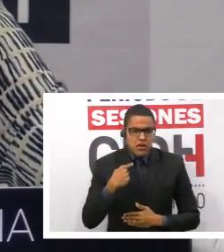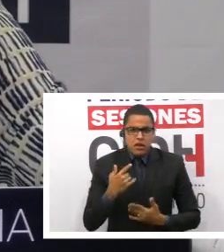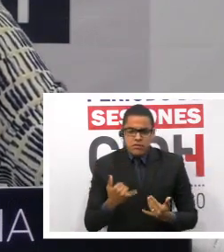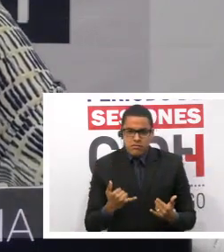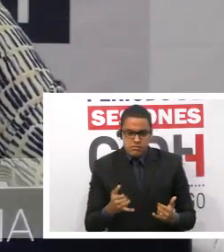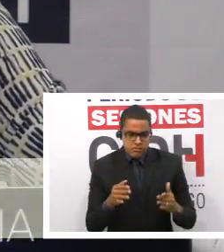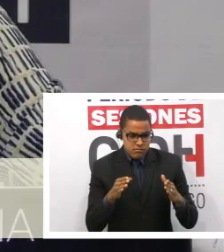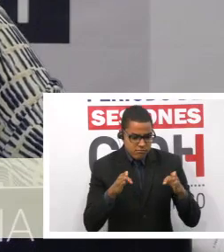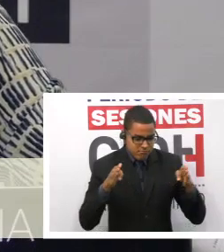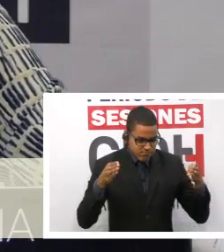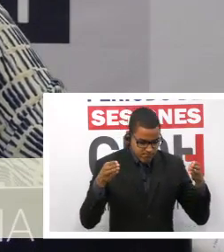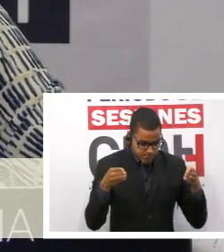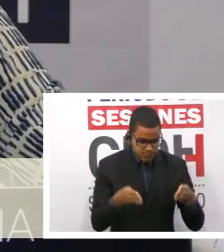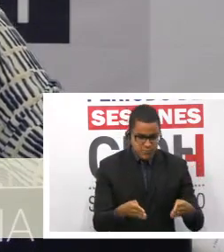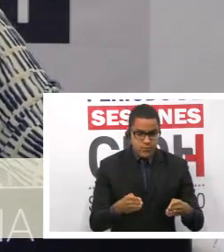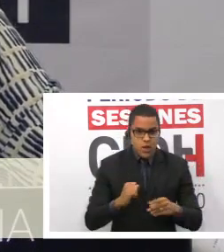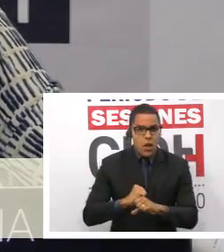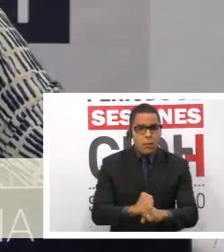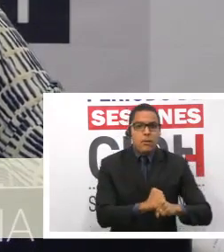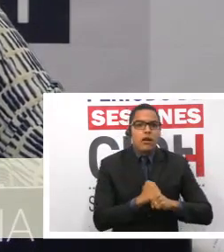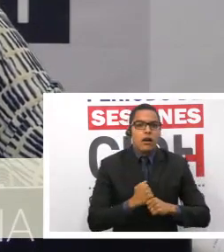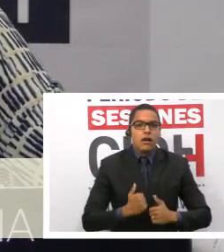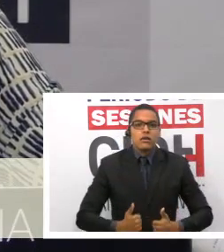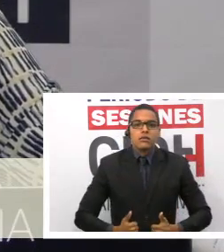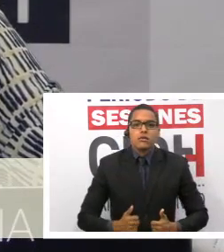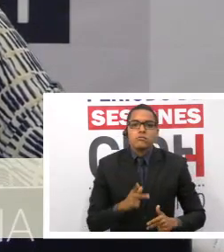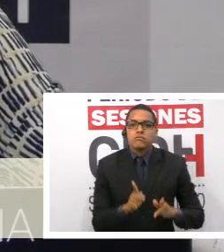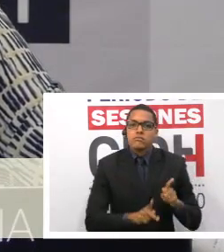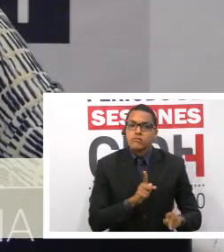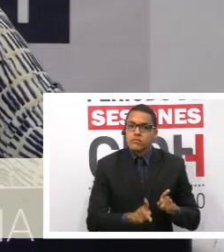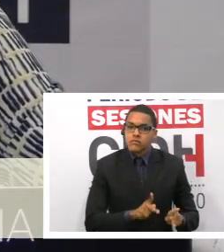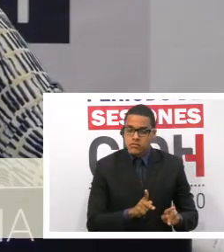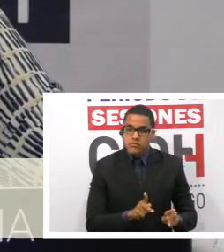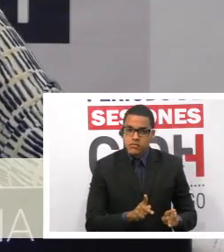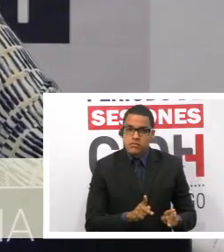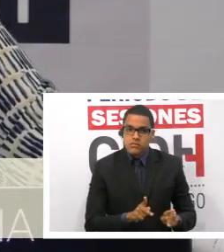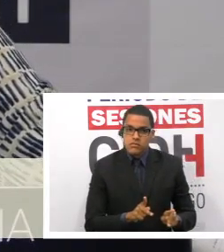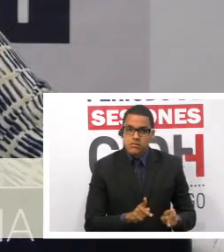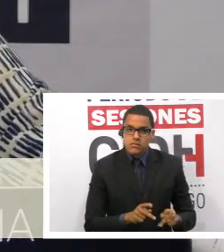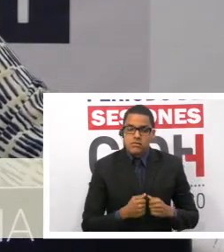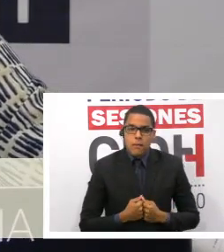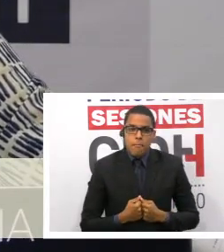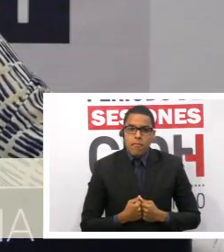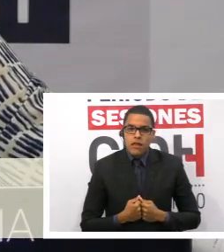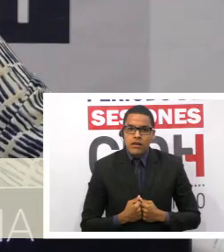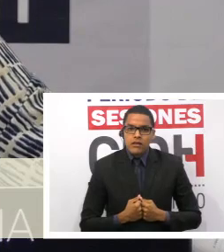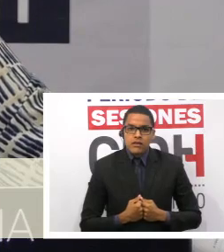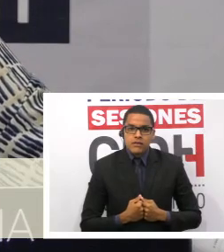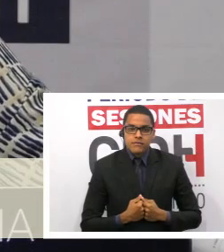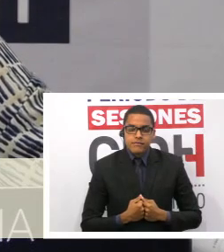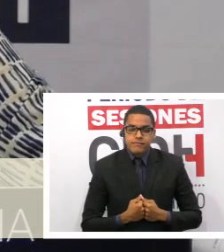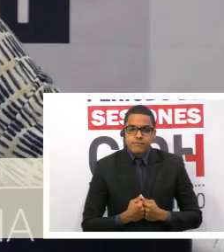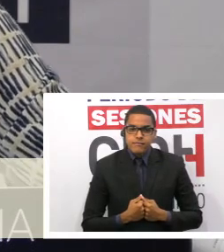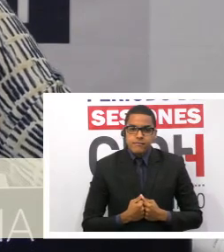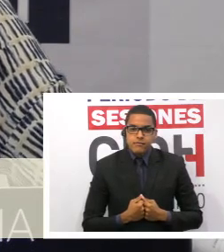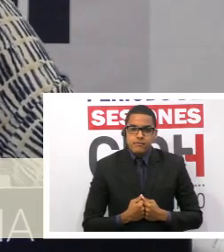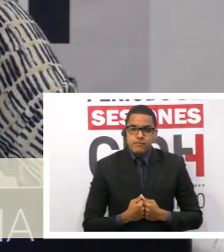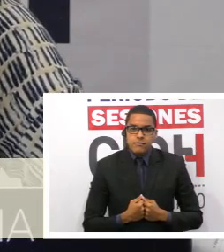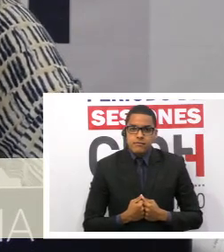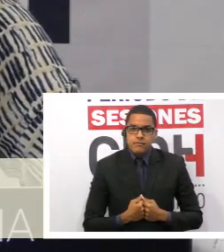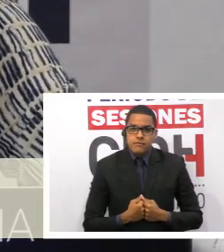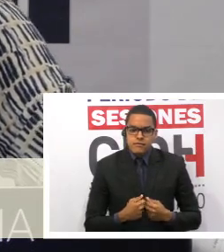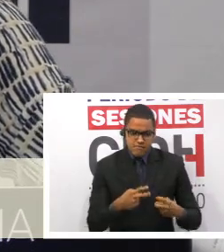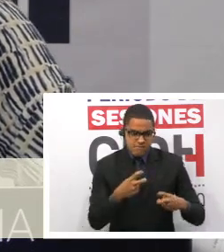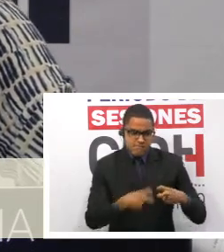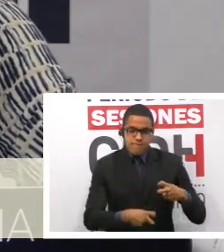que tratar un tema de gran complejidad de quini cidad o sea el mundo de los derechos humanos no ya lo haga